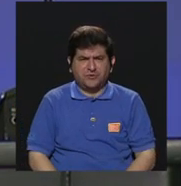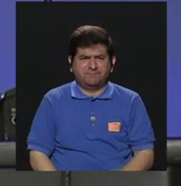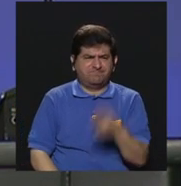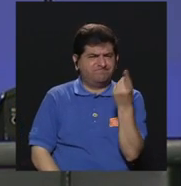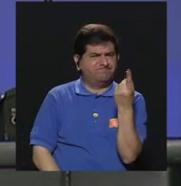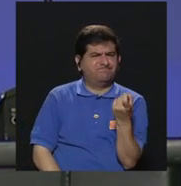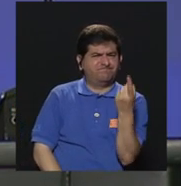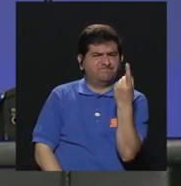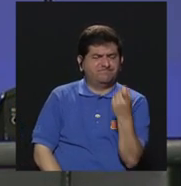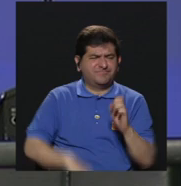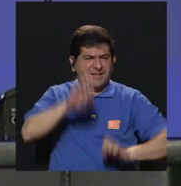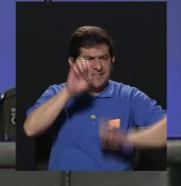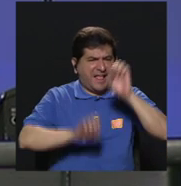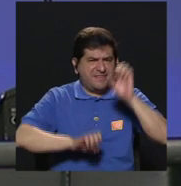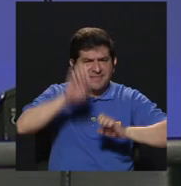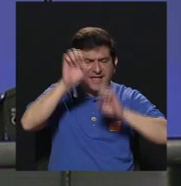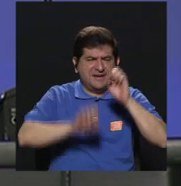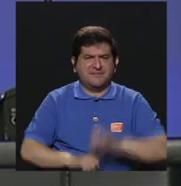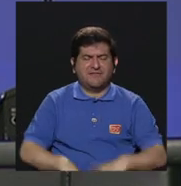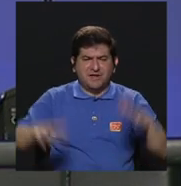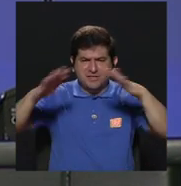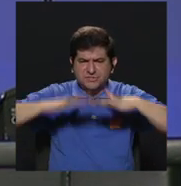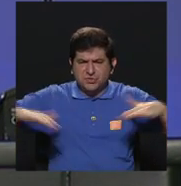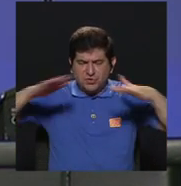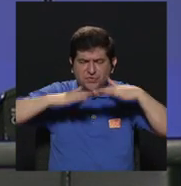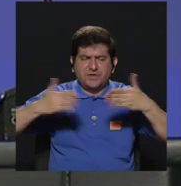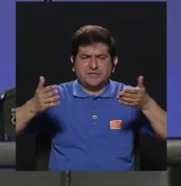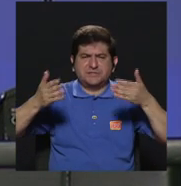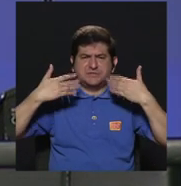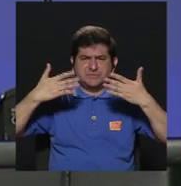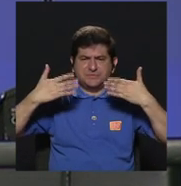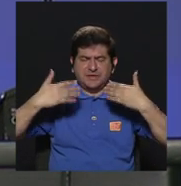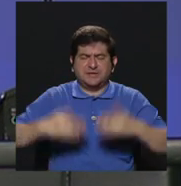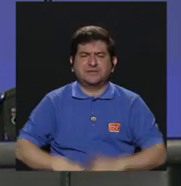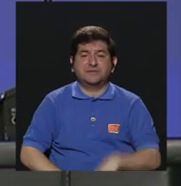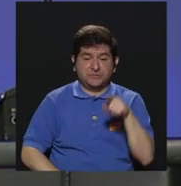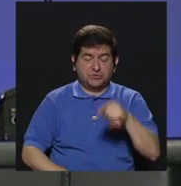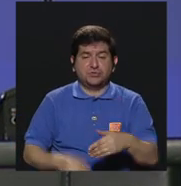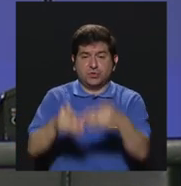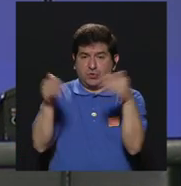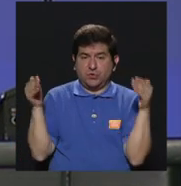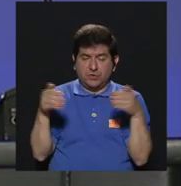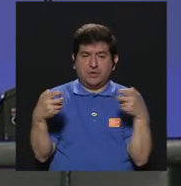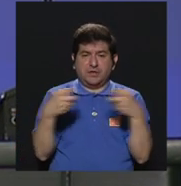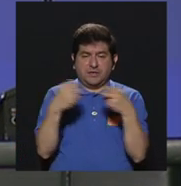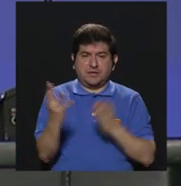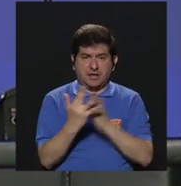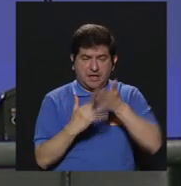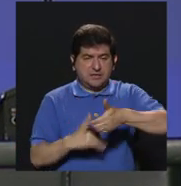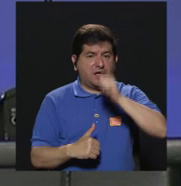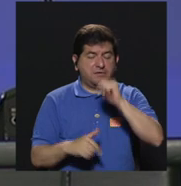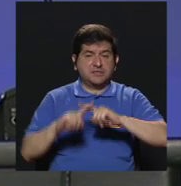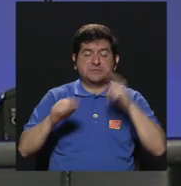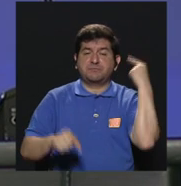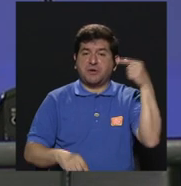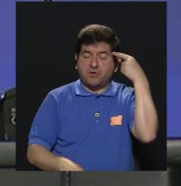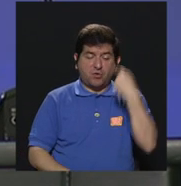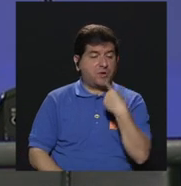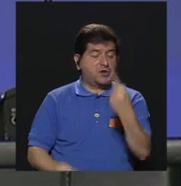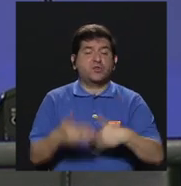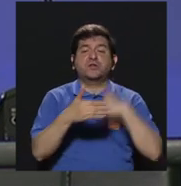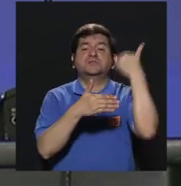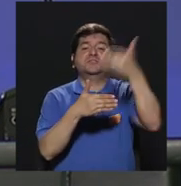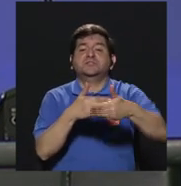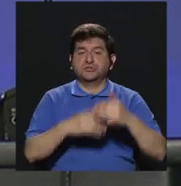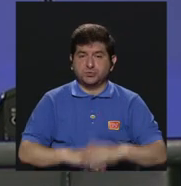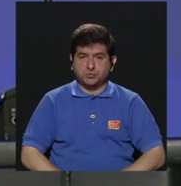deficiencias en la evaluación del espacio ambiental de dicha represa. No obstante, el gobierno declaró